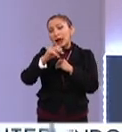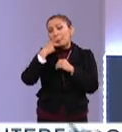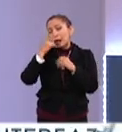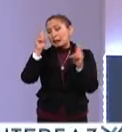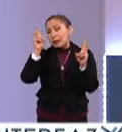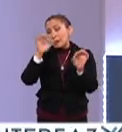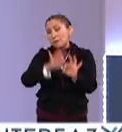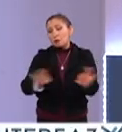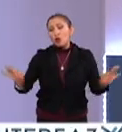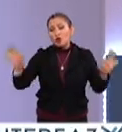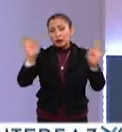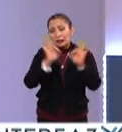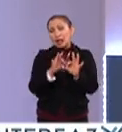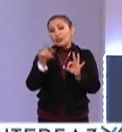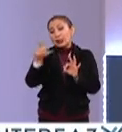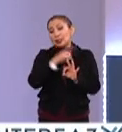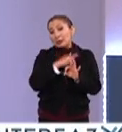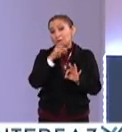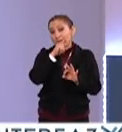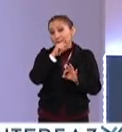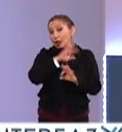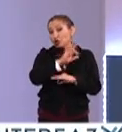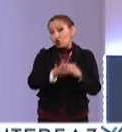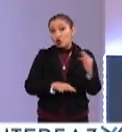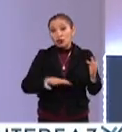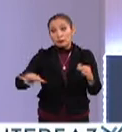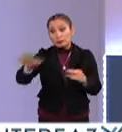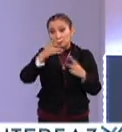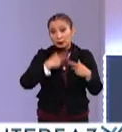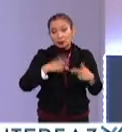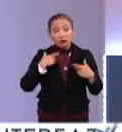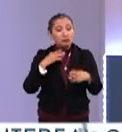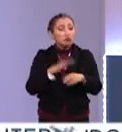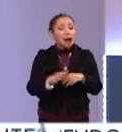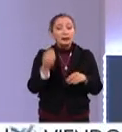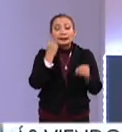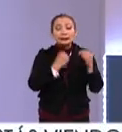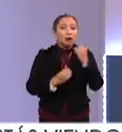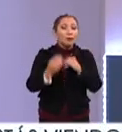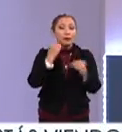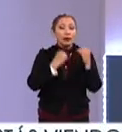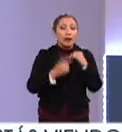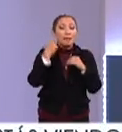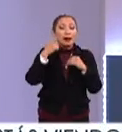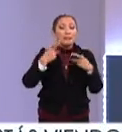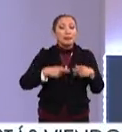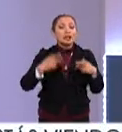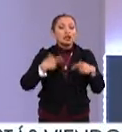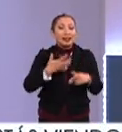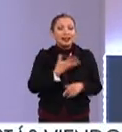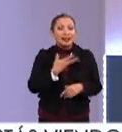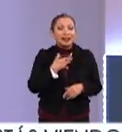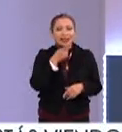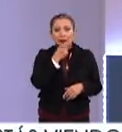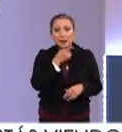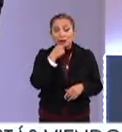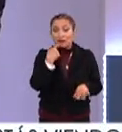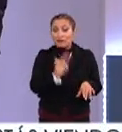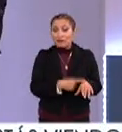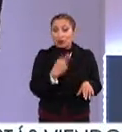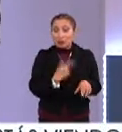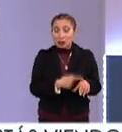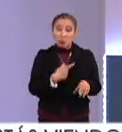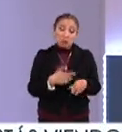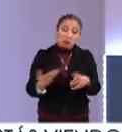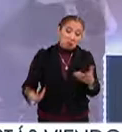muy importante que debe de preocuparnos a toda nuestra sociedad, es la alimentación para pacientes con diabetes, una enfermedad